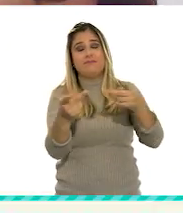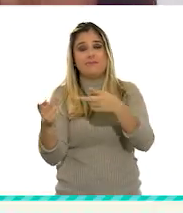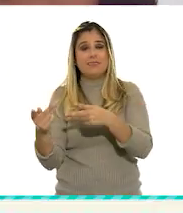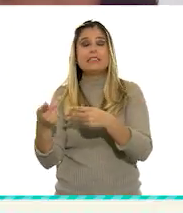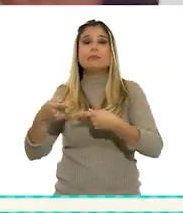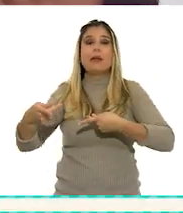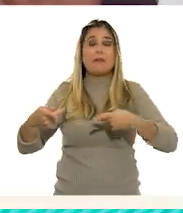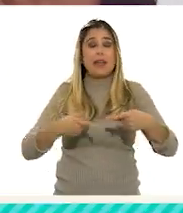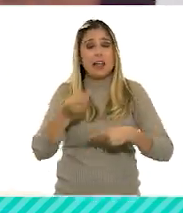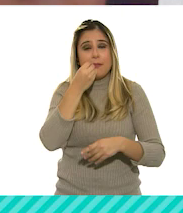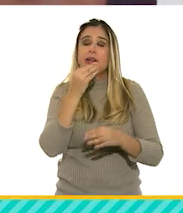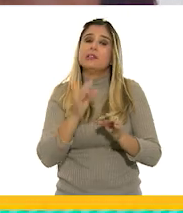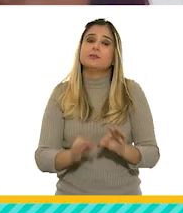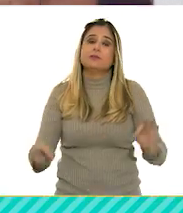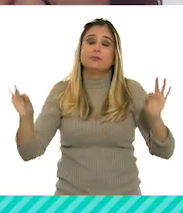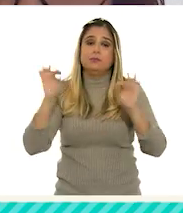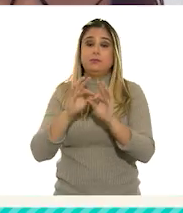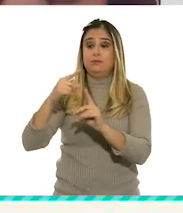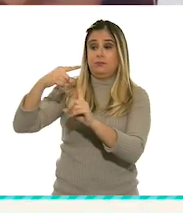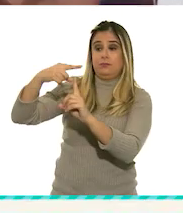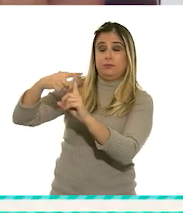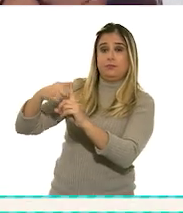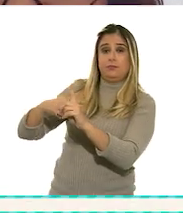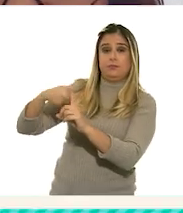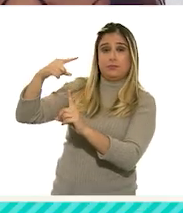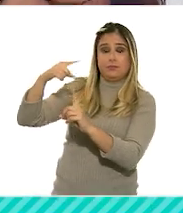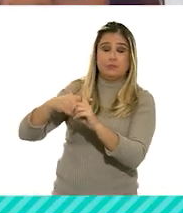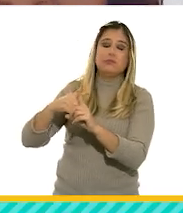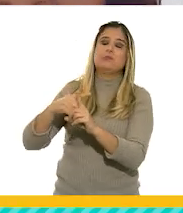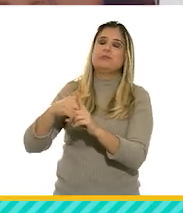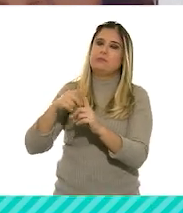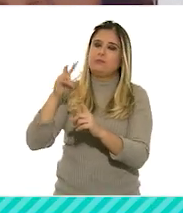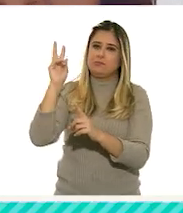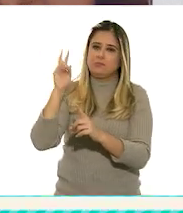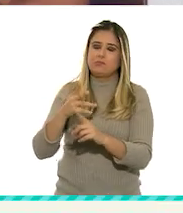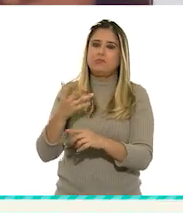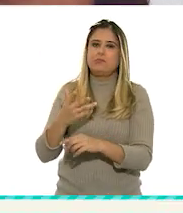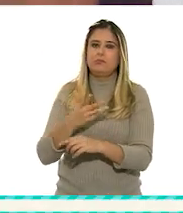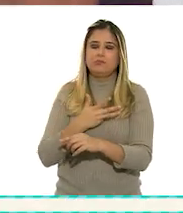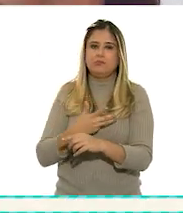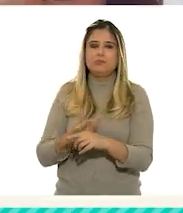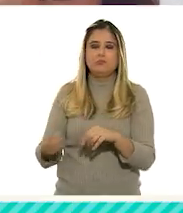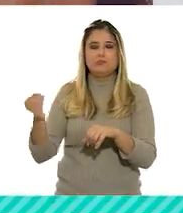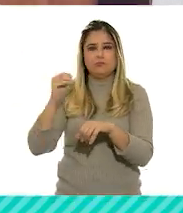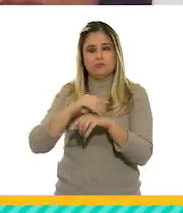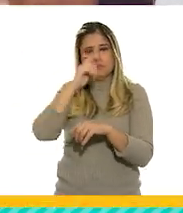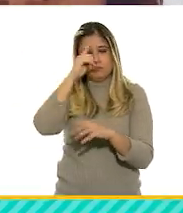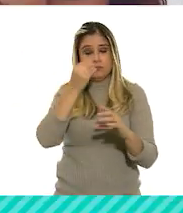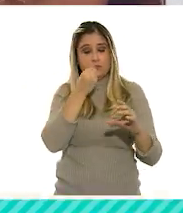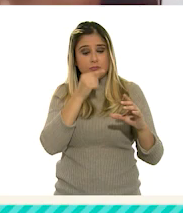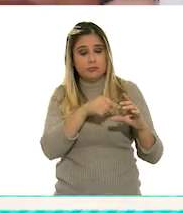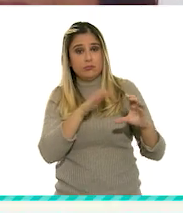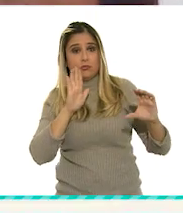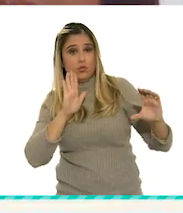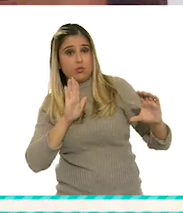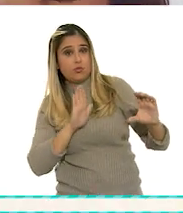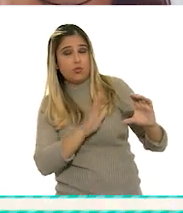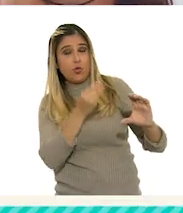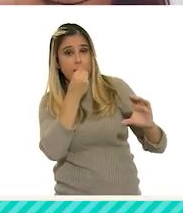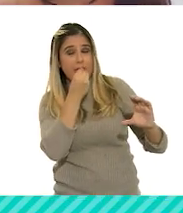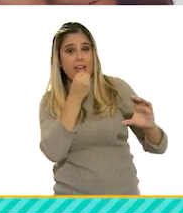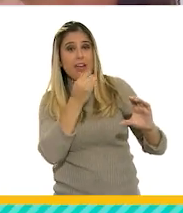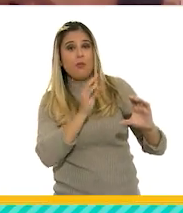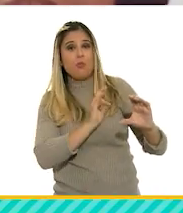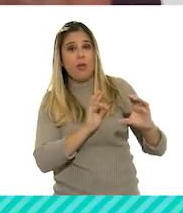alimentos. La temperatura influye en la supervivencia e incluso en la